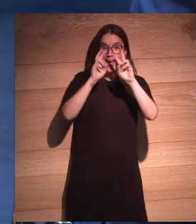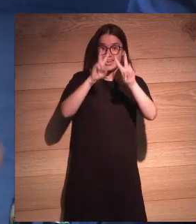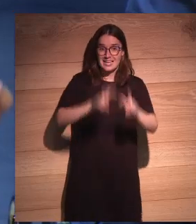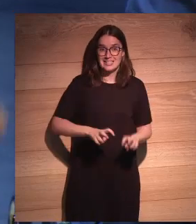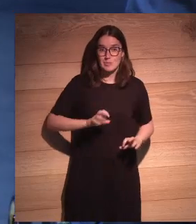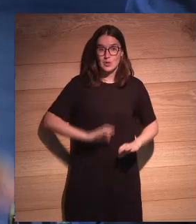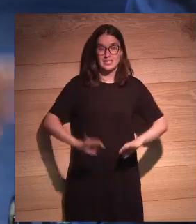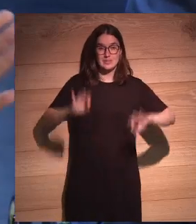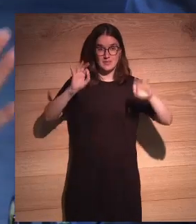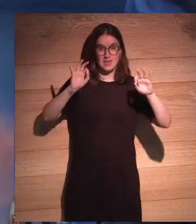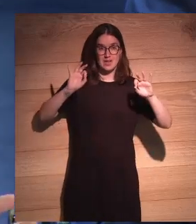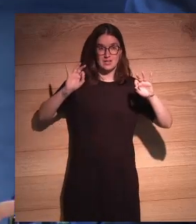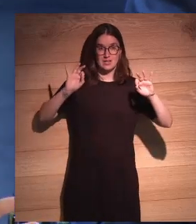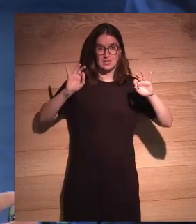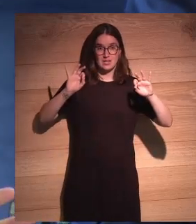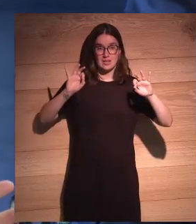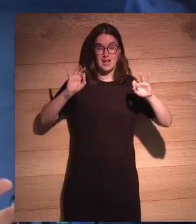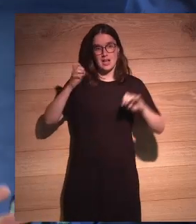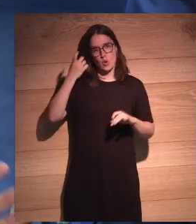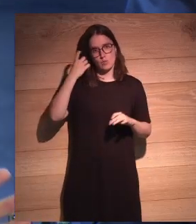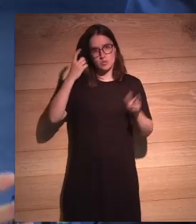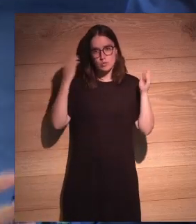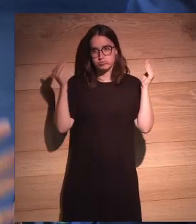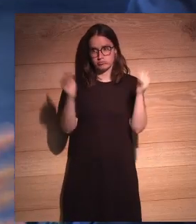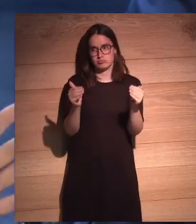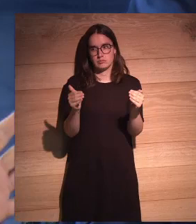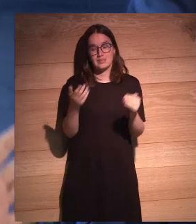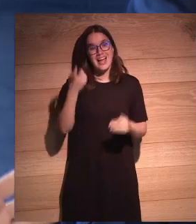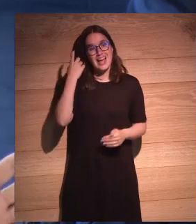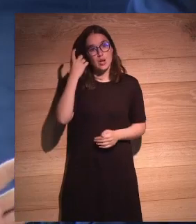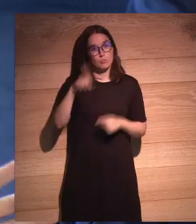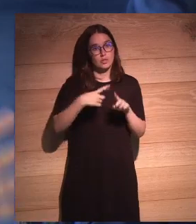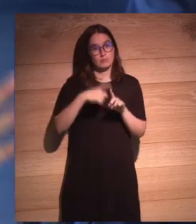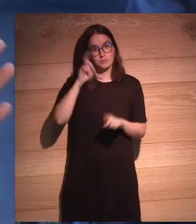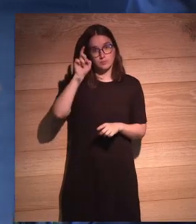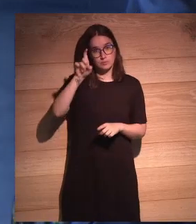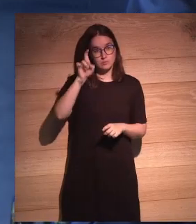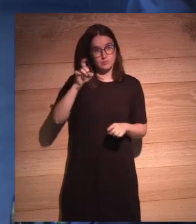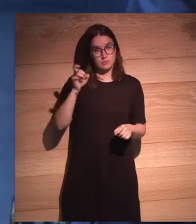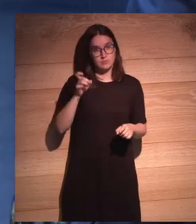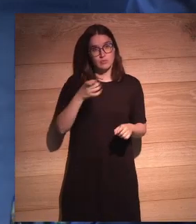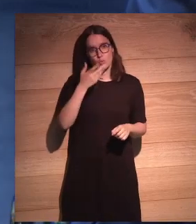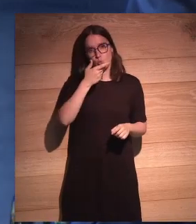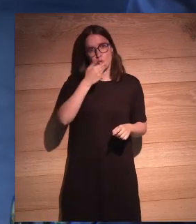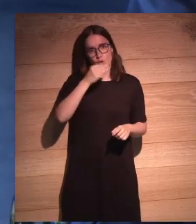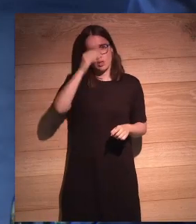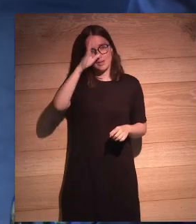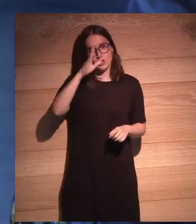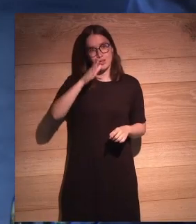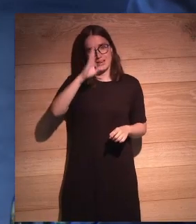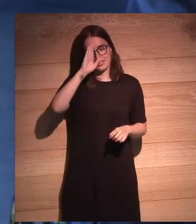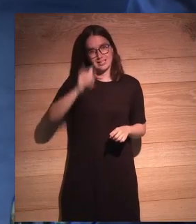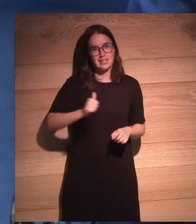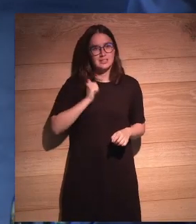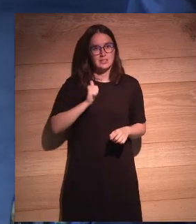se basa en el alumno y el profesor. ¿Qué es lo que hay? Un conocimiento que la inteligencia